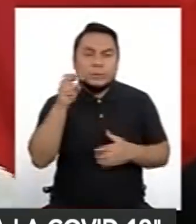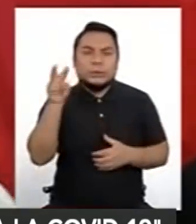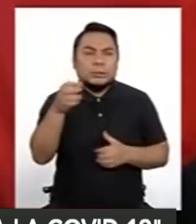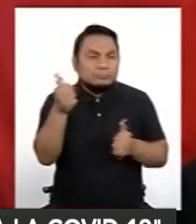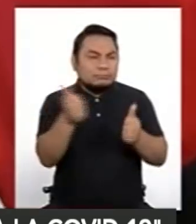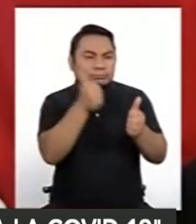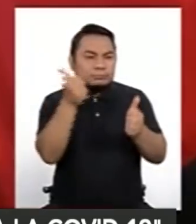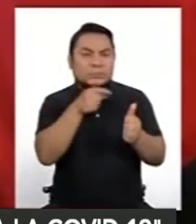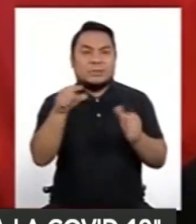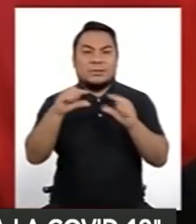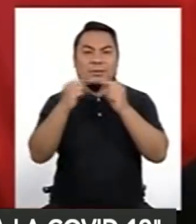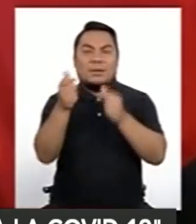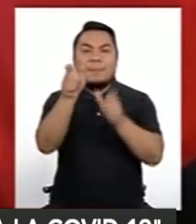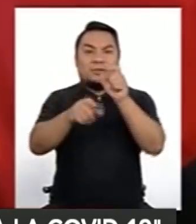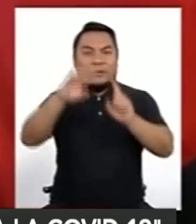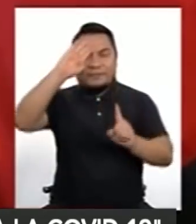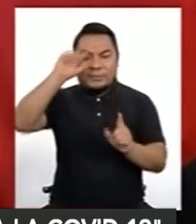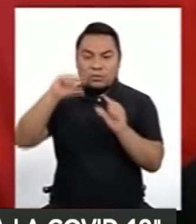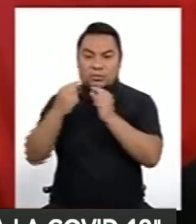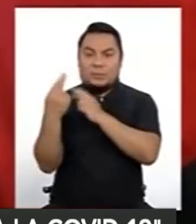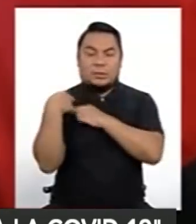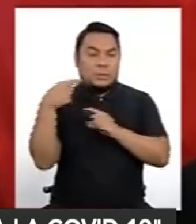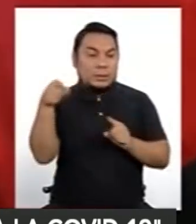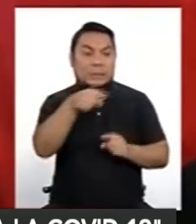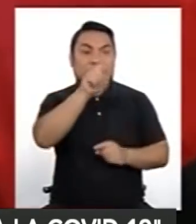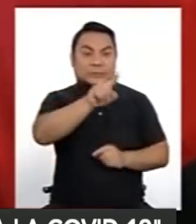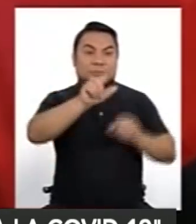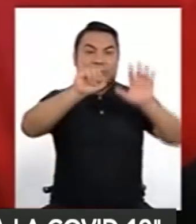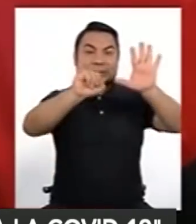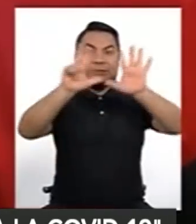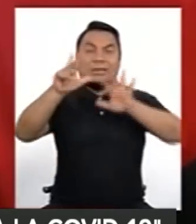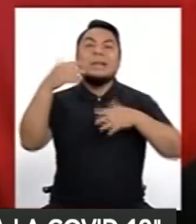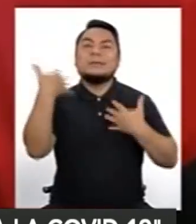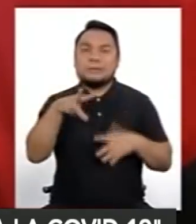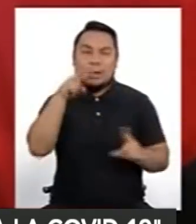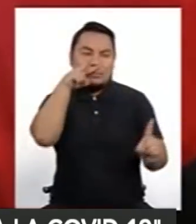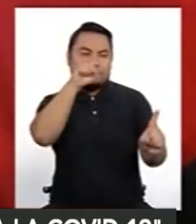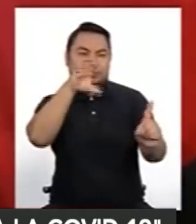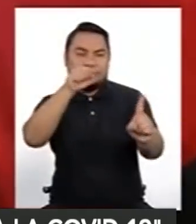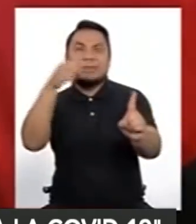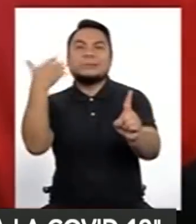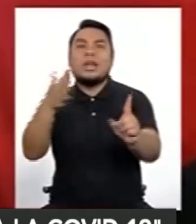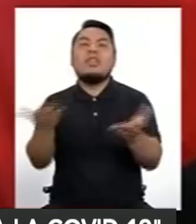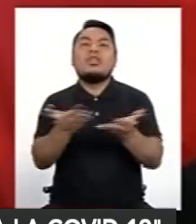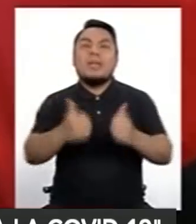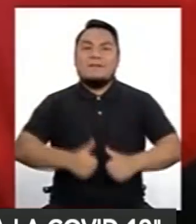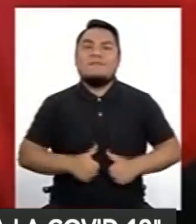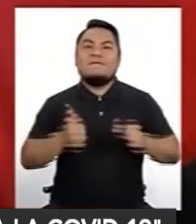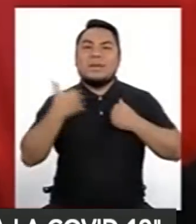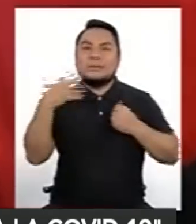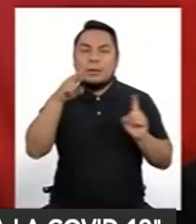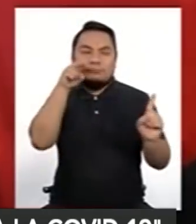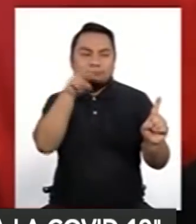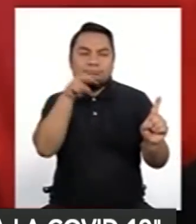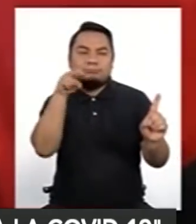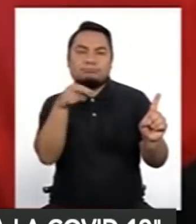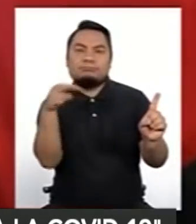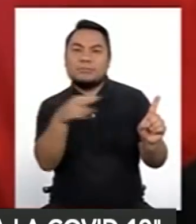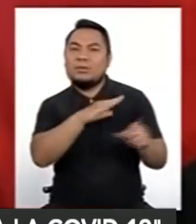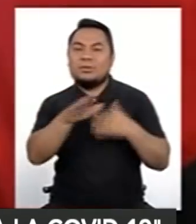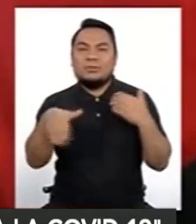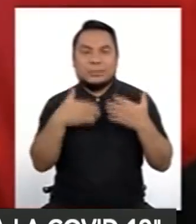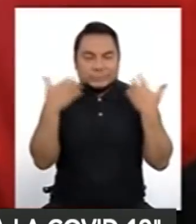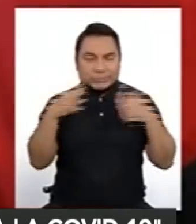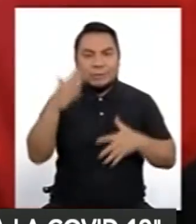hacer seguimiento a los casos de infectados. A esos 163 ya los hemos monitoreado, dónde viven, para hacerle un seguimiento a todos y cada